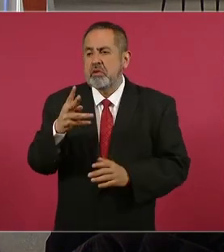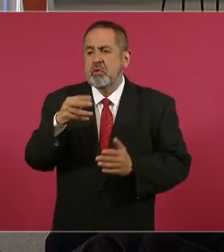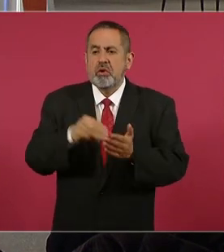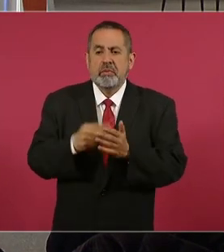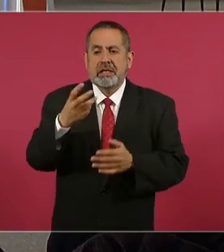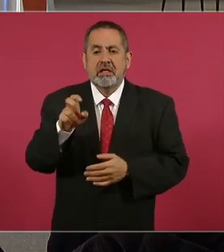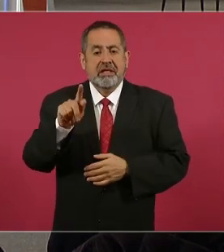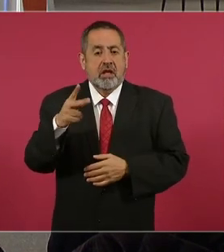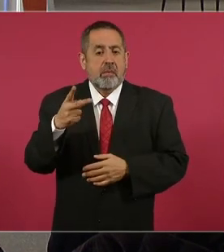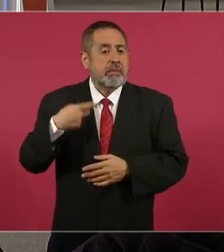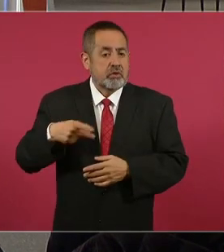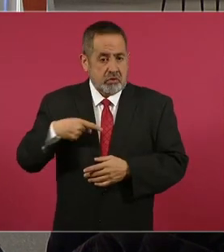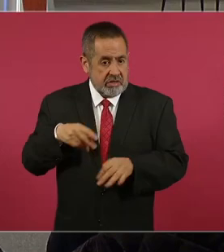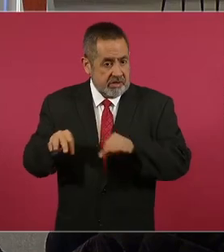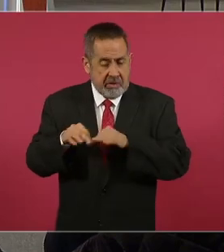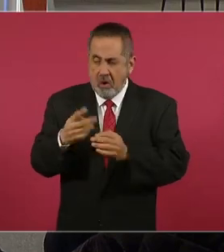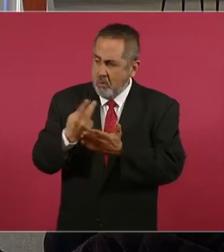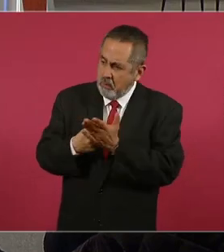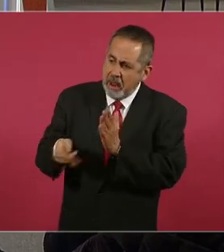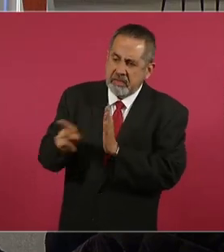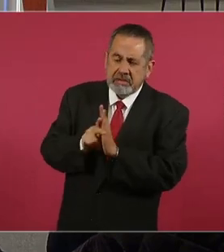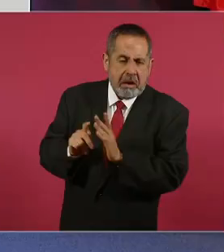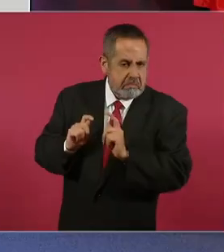24.372 trabajadores,